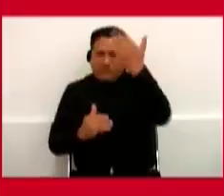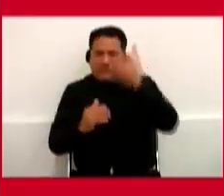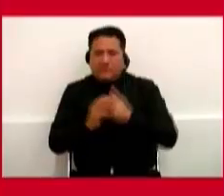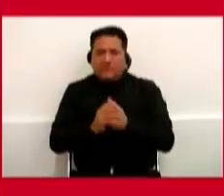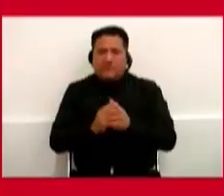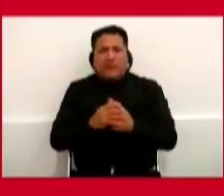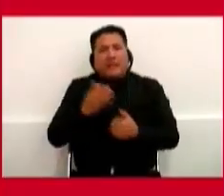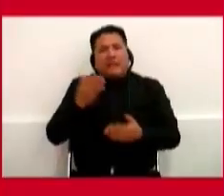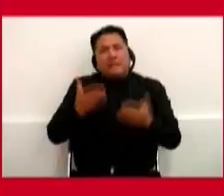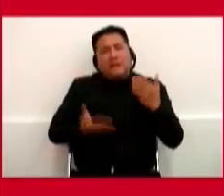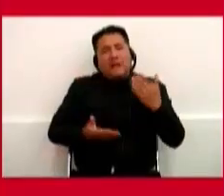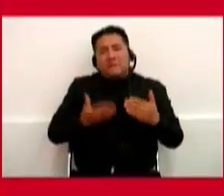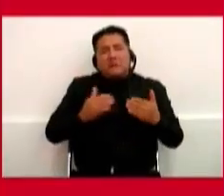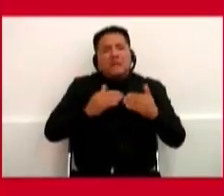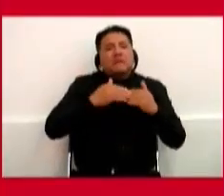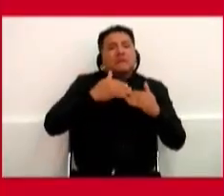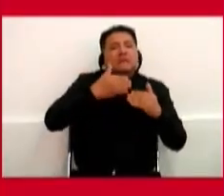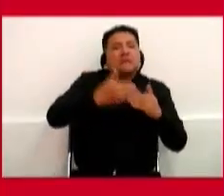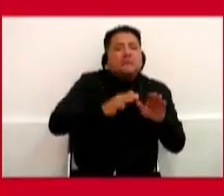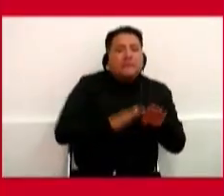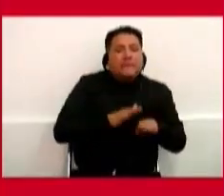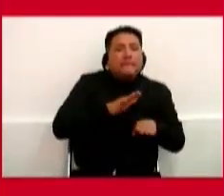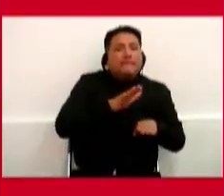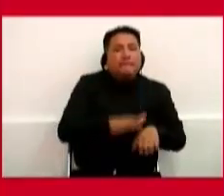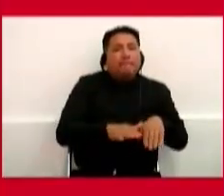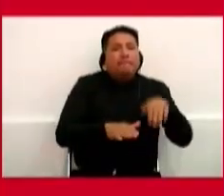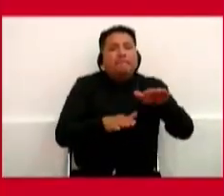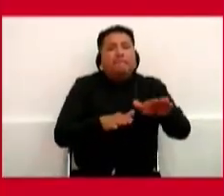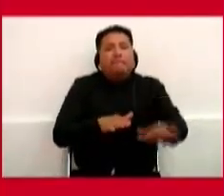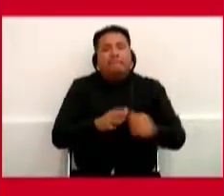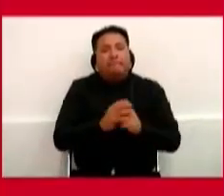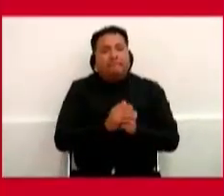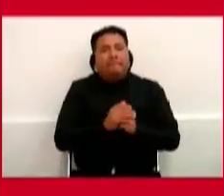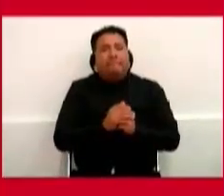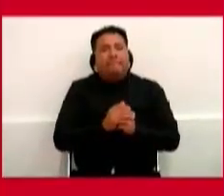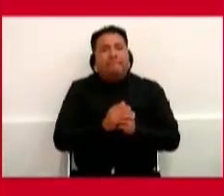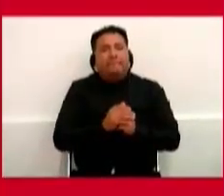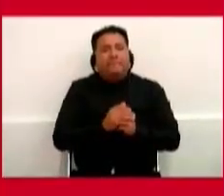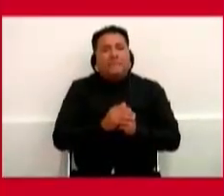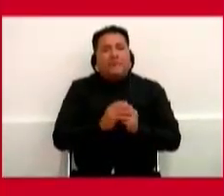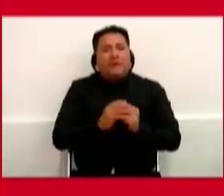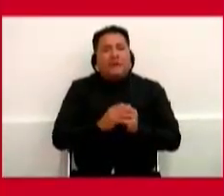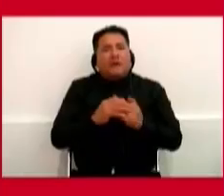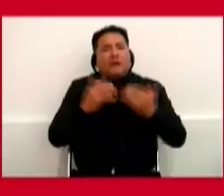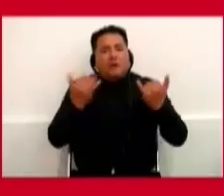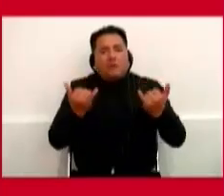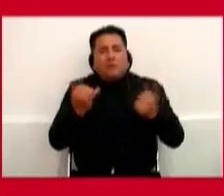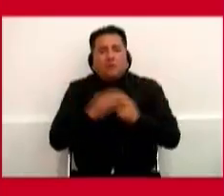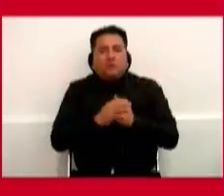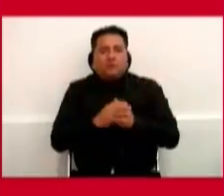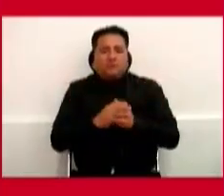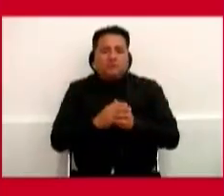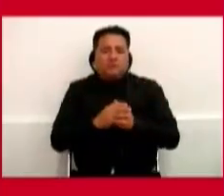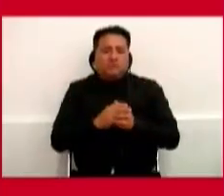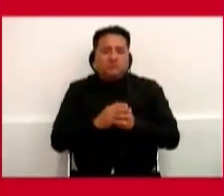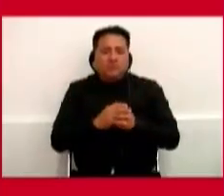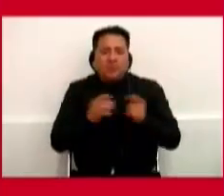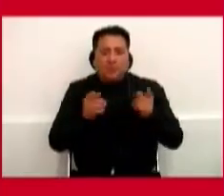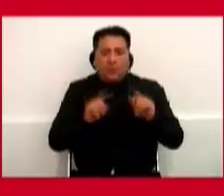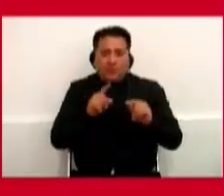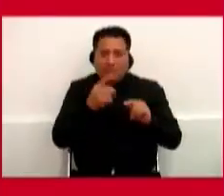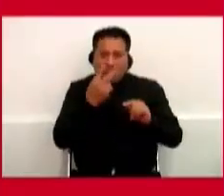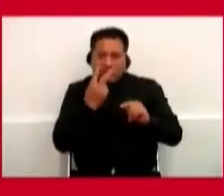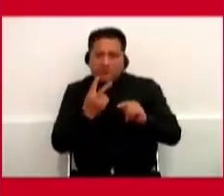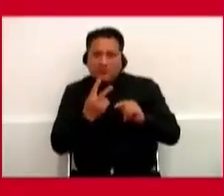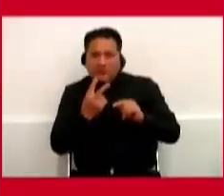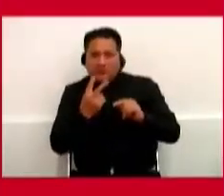estaba pensando dar es asociar puntajes a estas preguntas, ¿no? Y digamos, cual si fuera un RMR, cuando llego a cierta